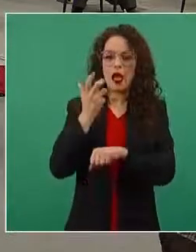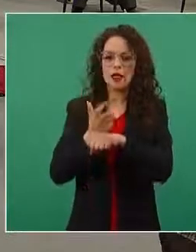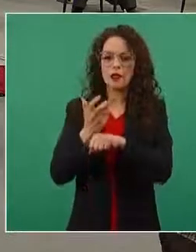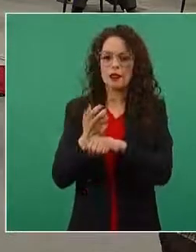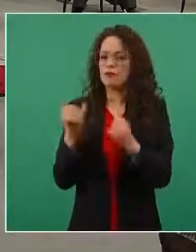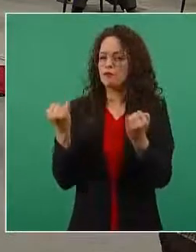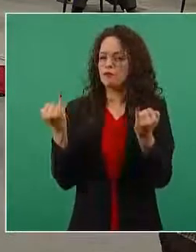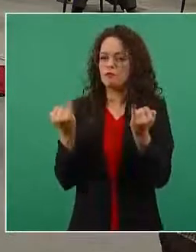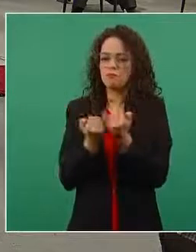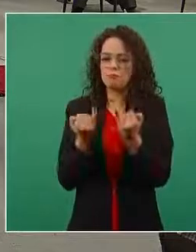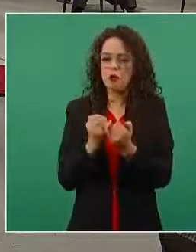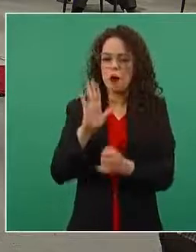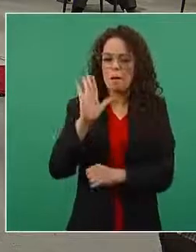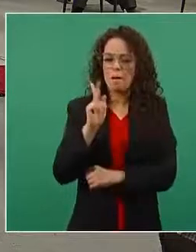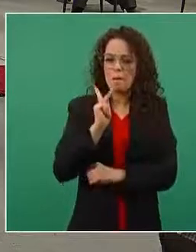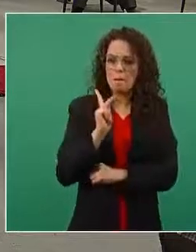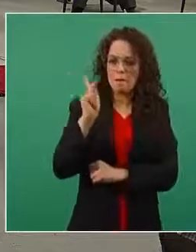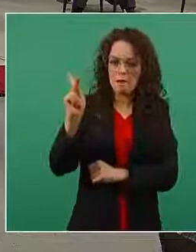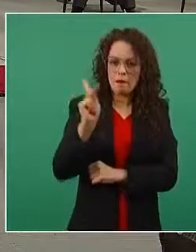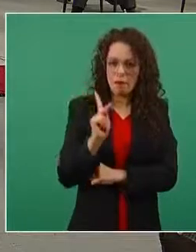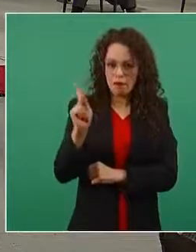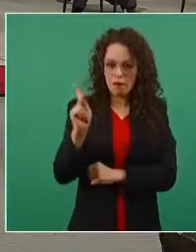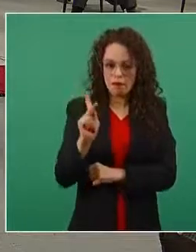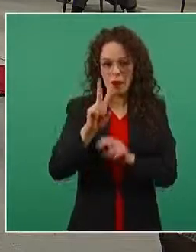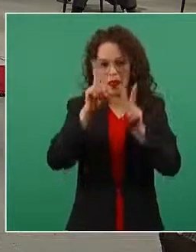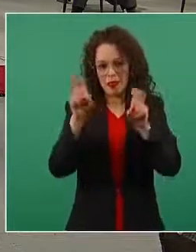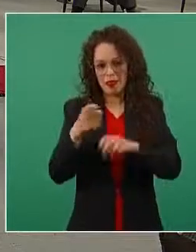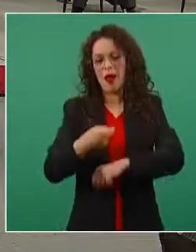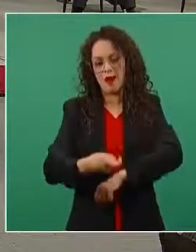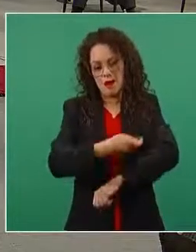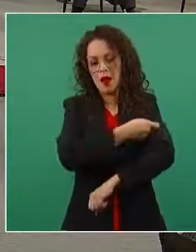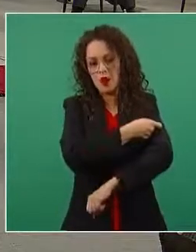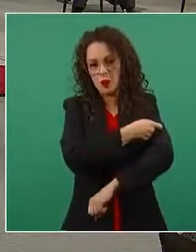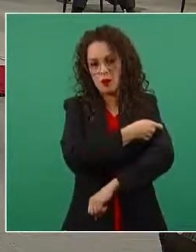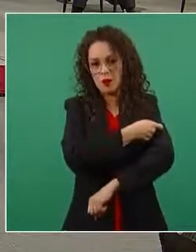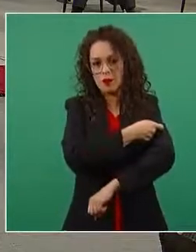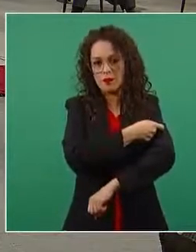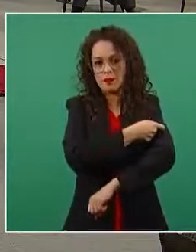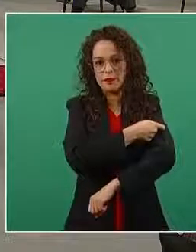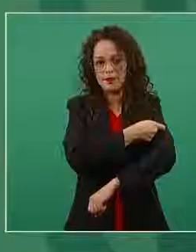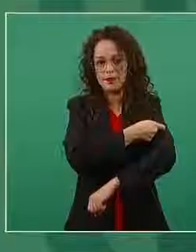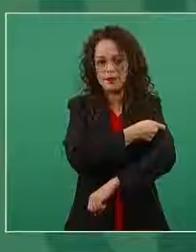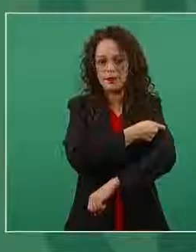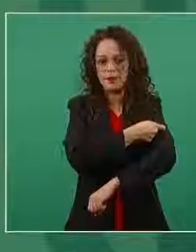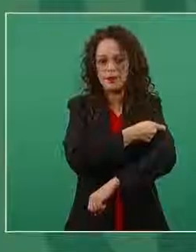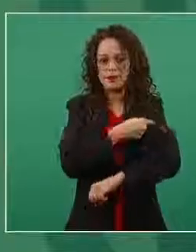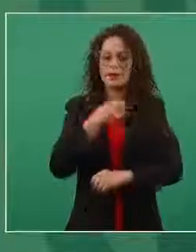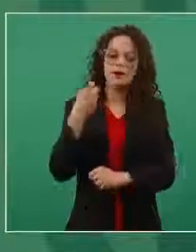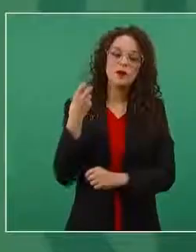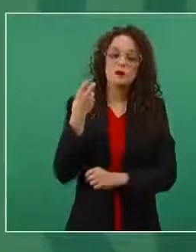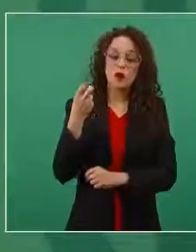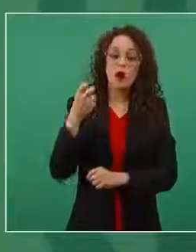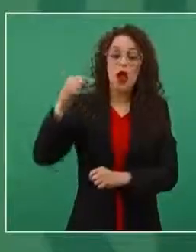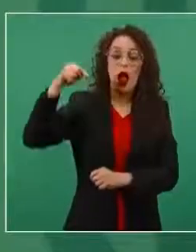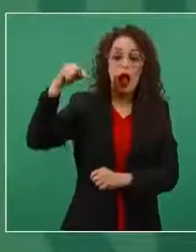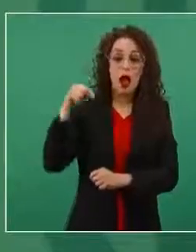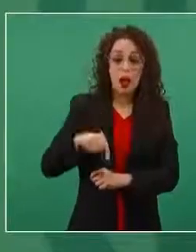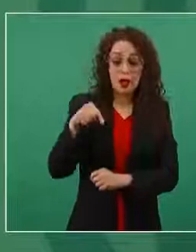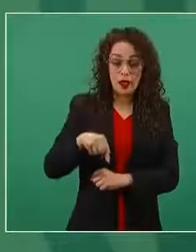parecido por la vacunación y aquí